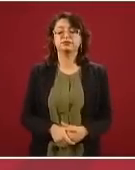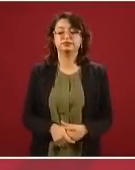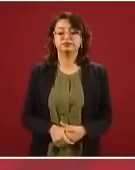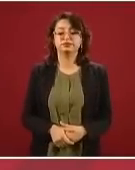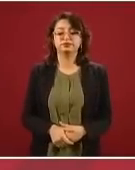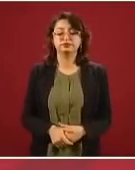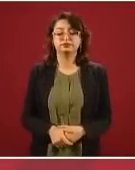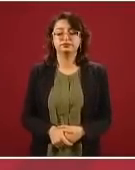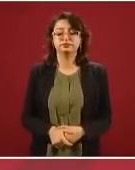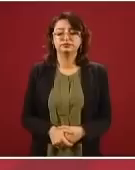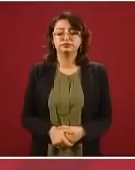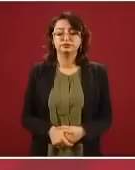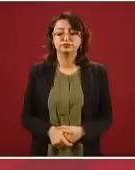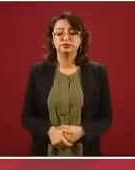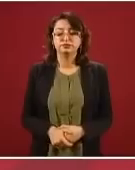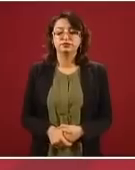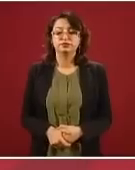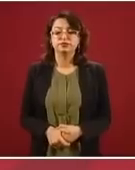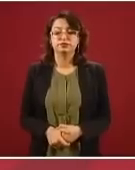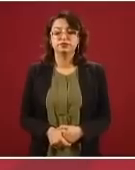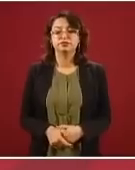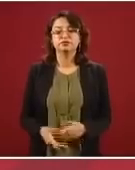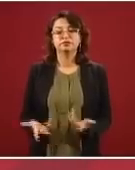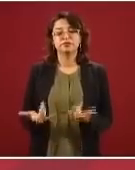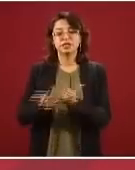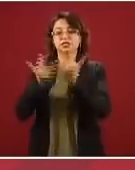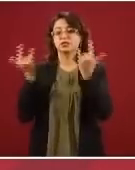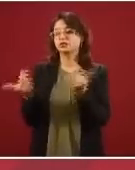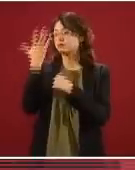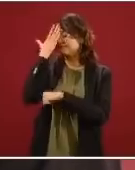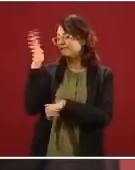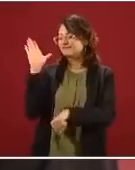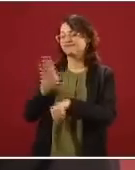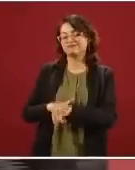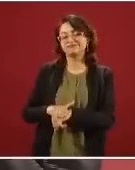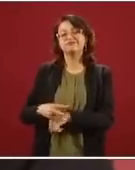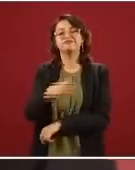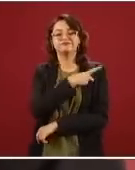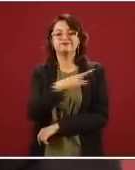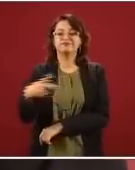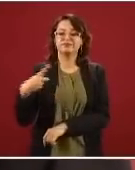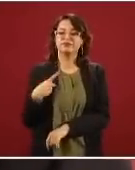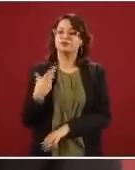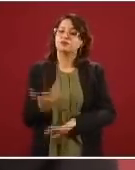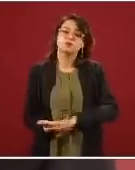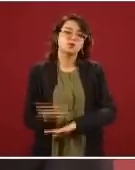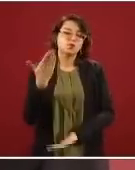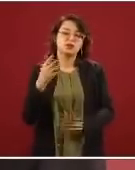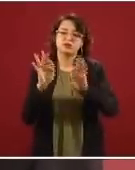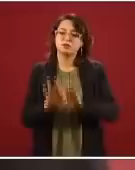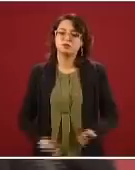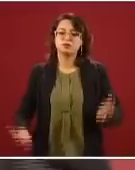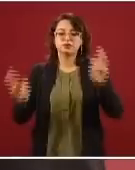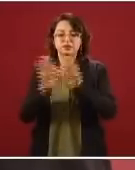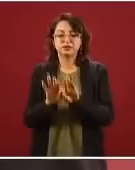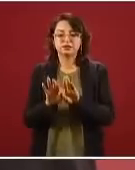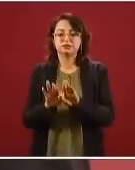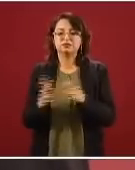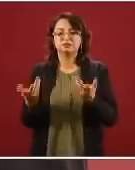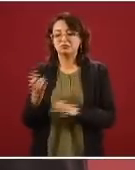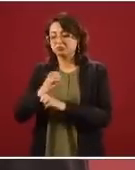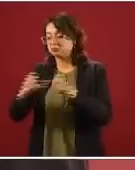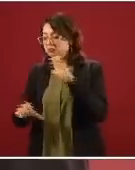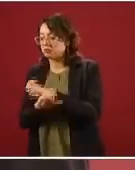en mantener nuestra memoria histórica. Eso es más importante que lo